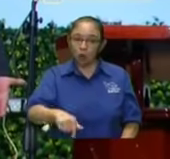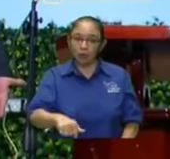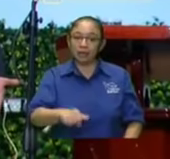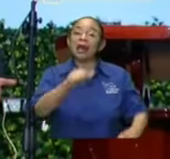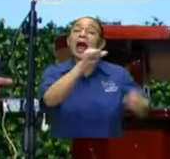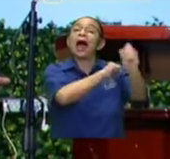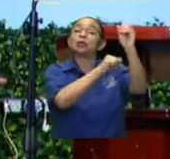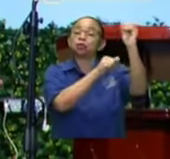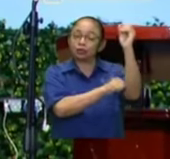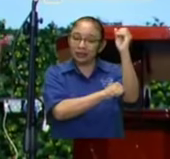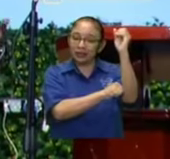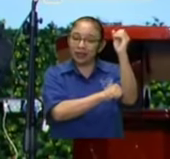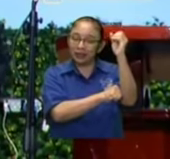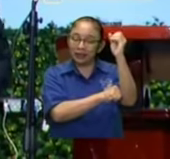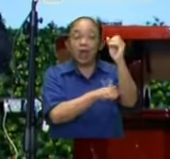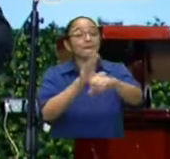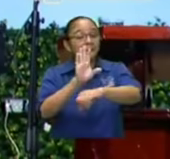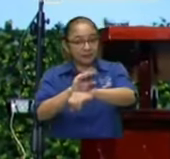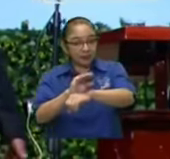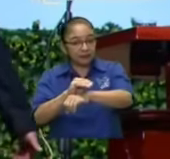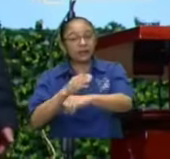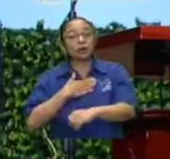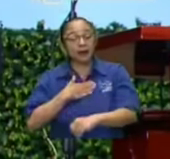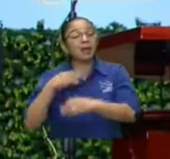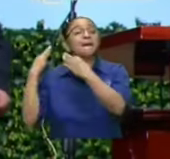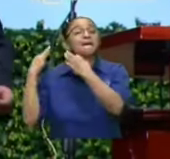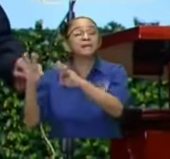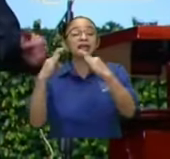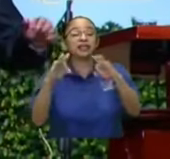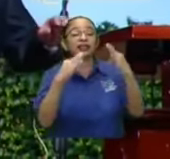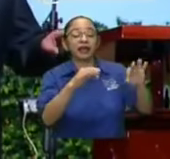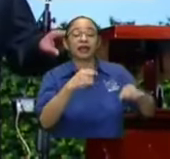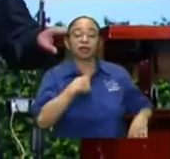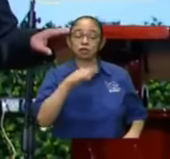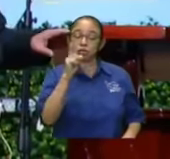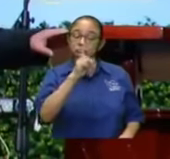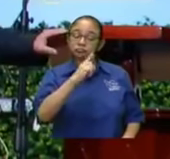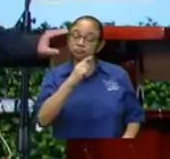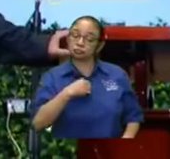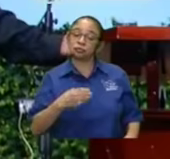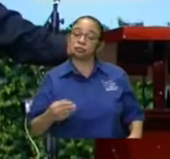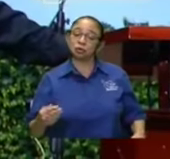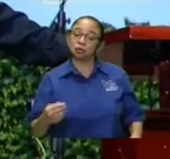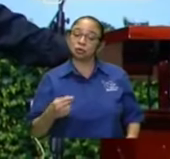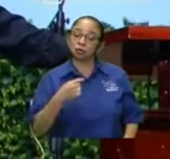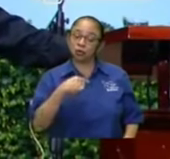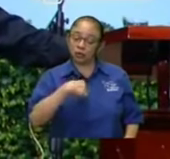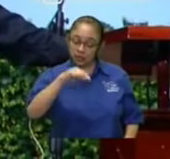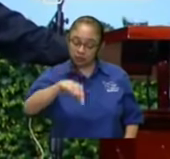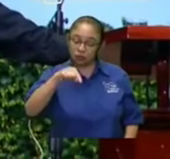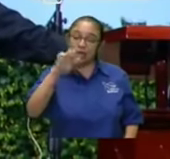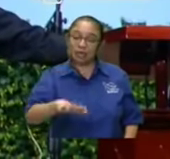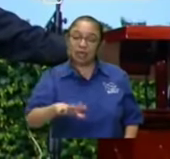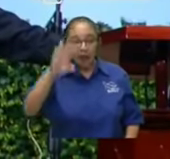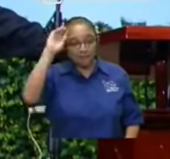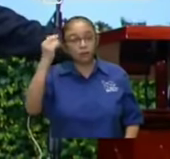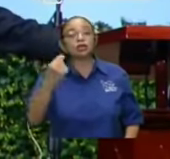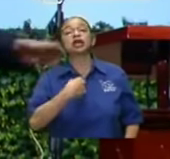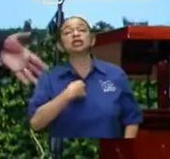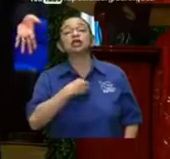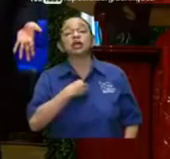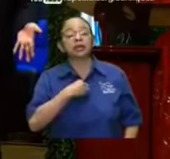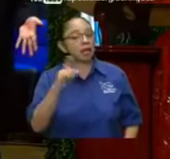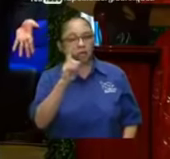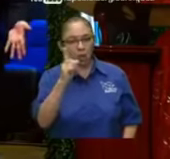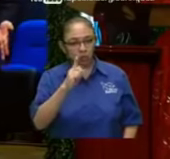predicarle. O sea, yo no estoy aquí porque yo dije, yo voy el domingo. No,